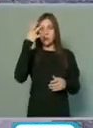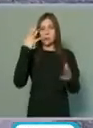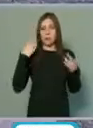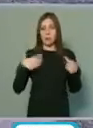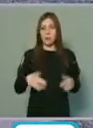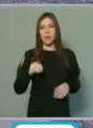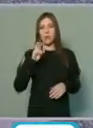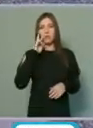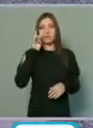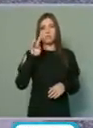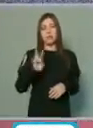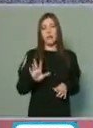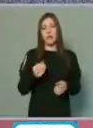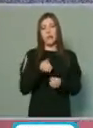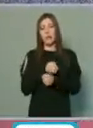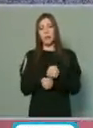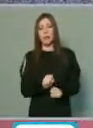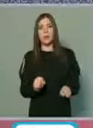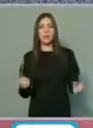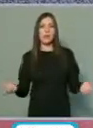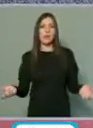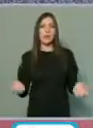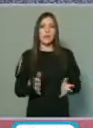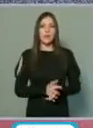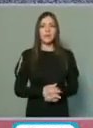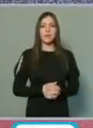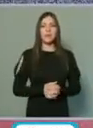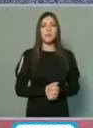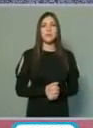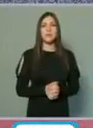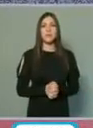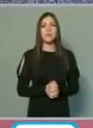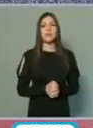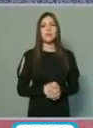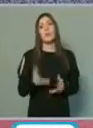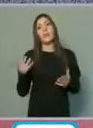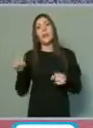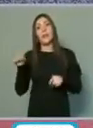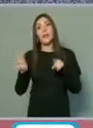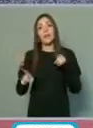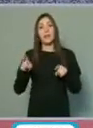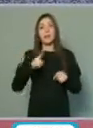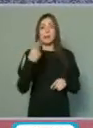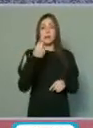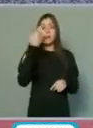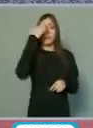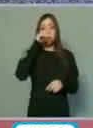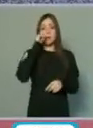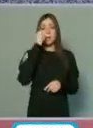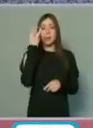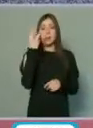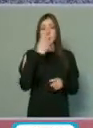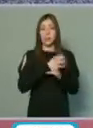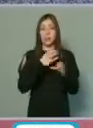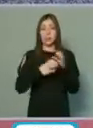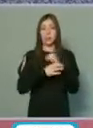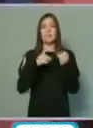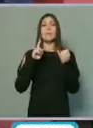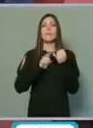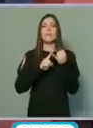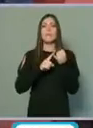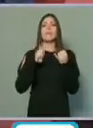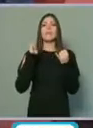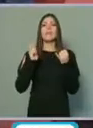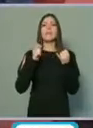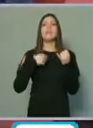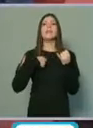hasta aburrida, ¿no? Depende, yo creo que depende siempre tienes que estar consciente de tres cosas. Uno es quién soy, el